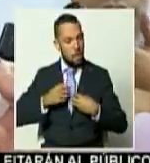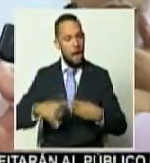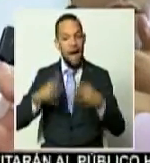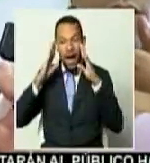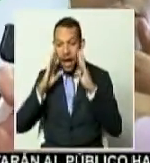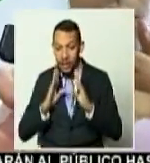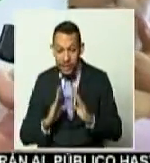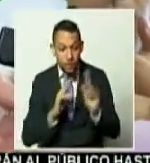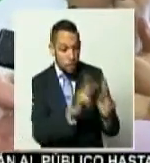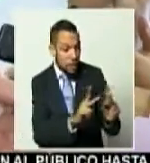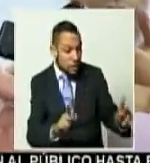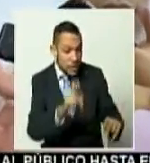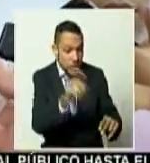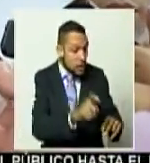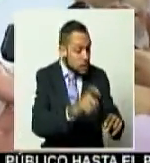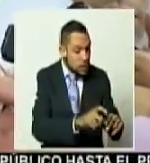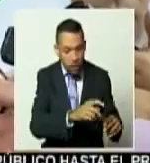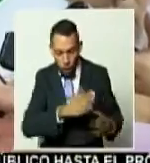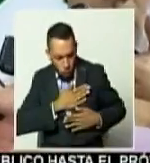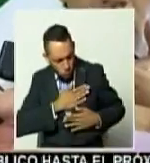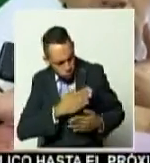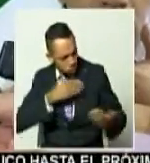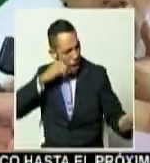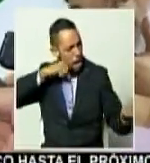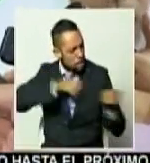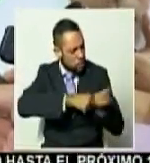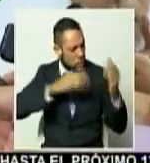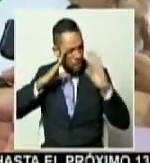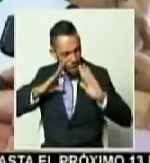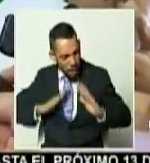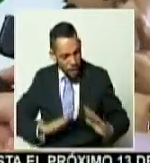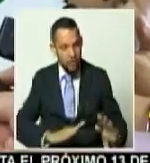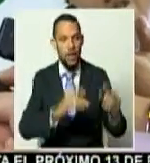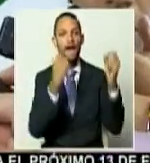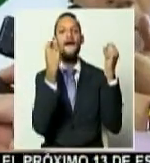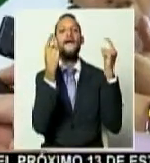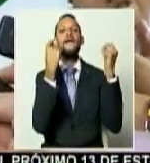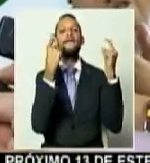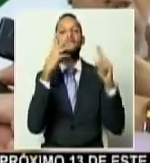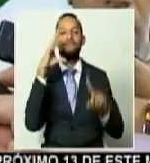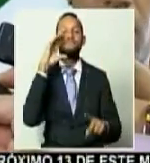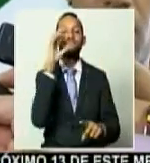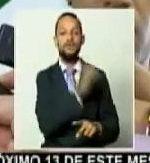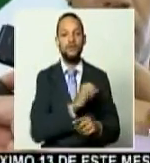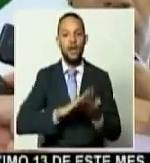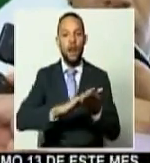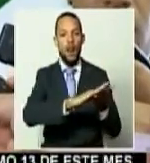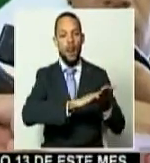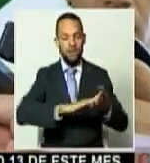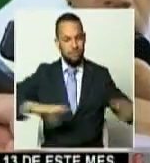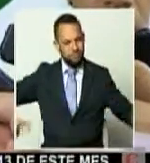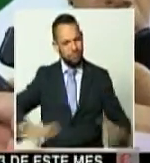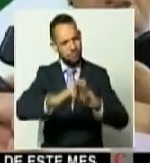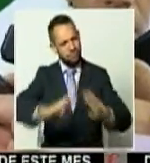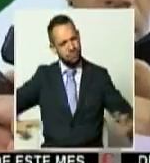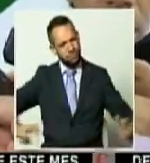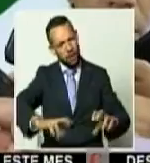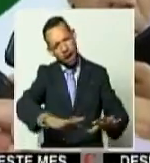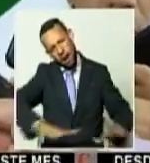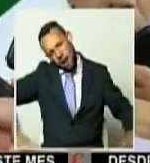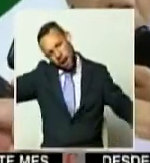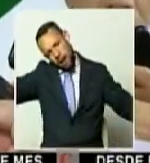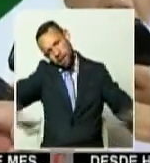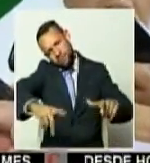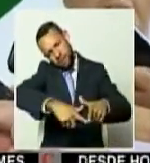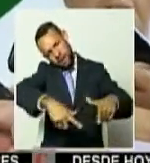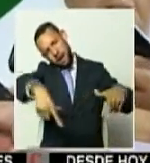escucharlos. Y el pueblo habló, y yo lo entiendo de esta manera, quieren un parque de proporciones mayores y es nuestra obligación darle un parque